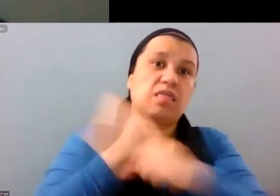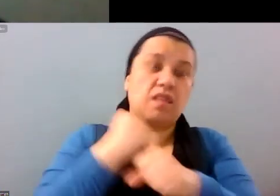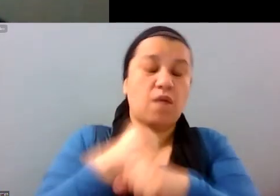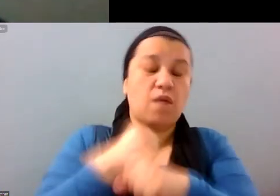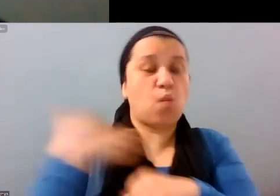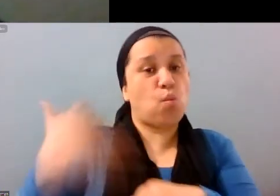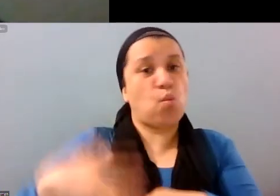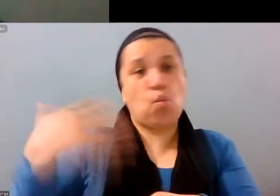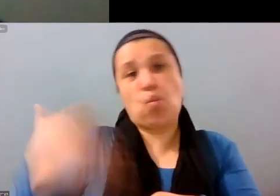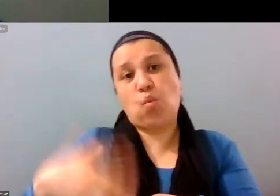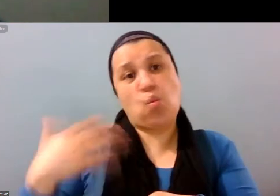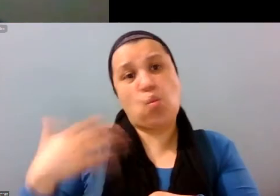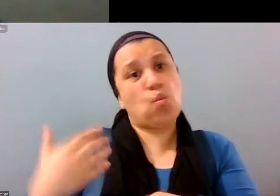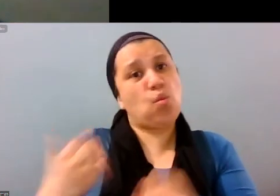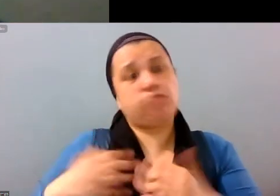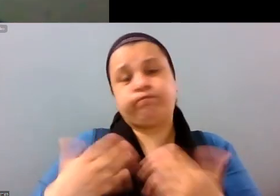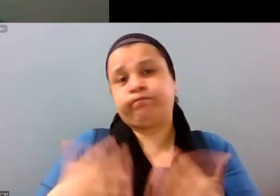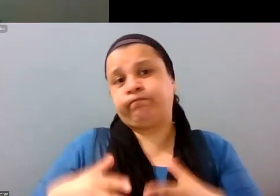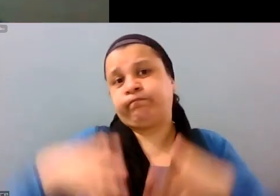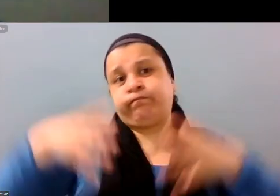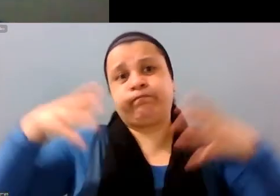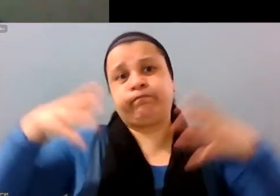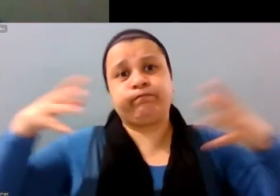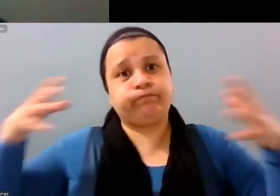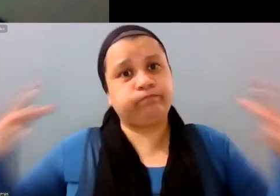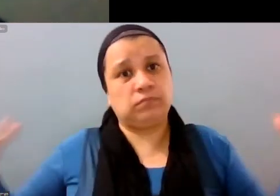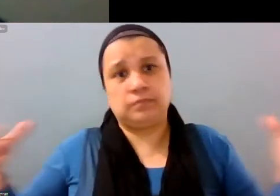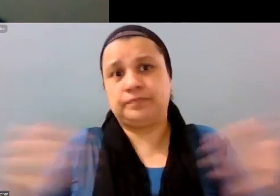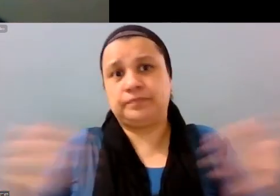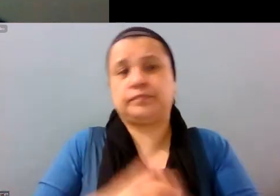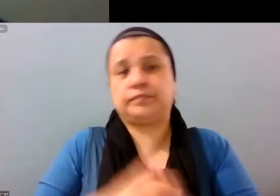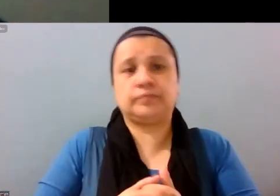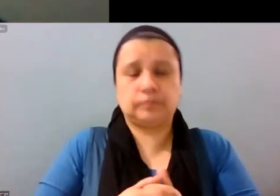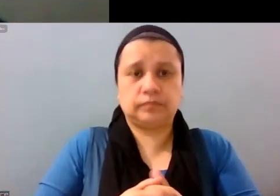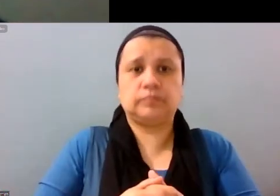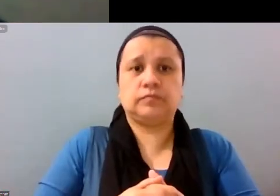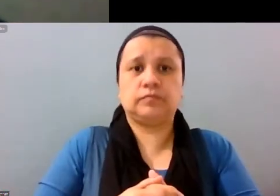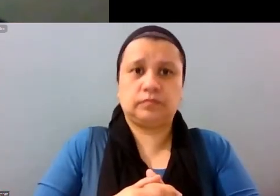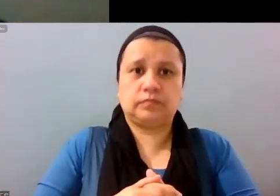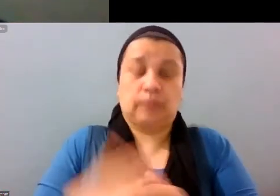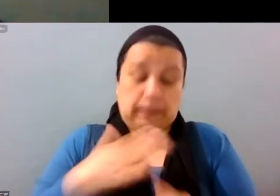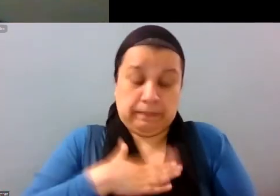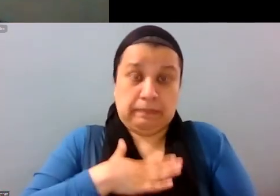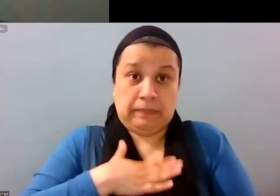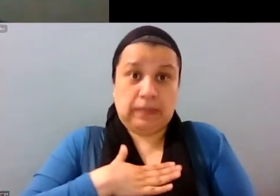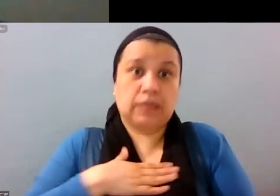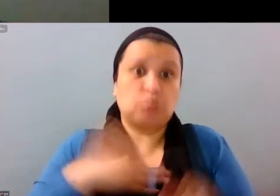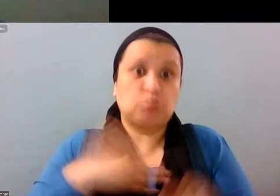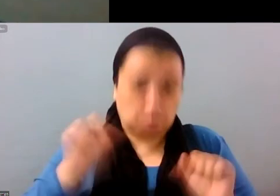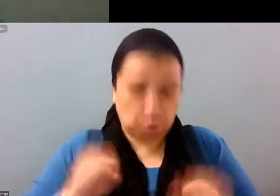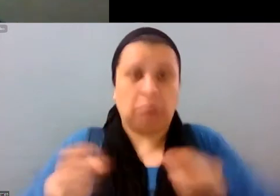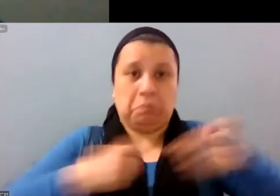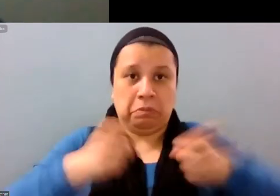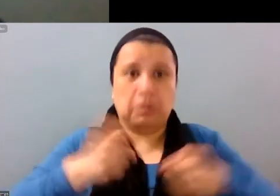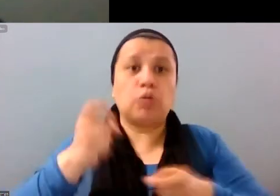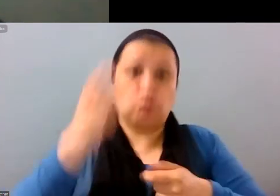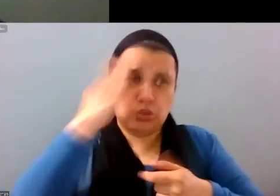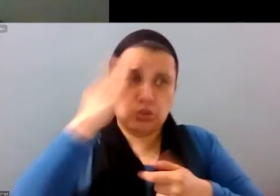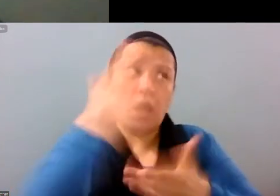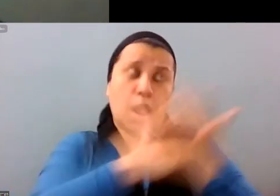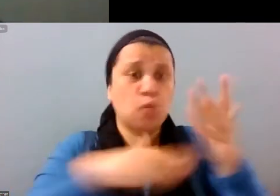extremo verdad fue un trabajo muy grande en mi caso yo lo pude llevar pero yo sé que hay muchos padres que